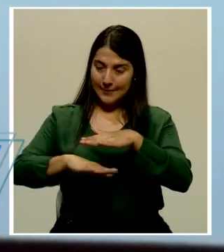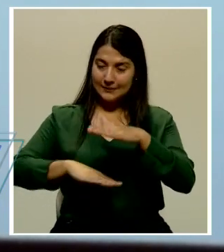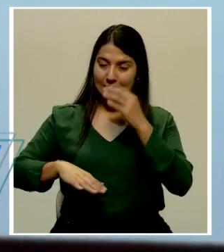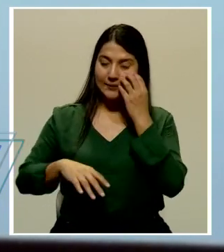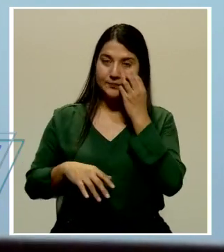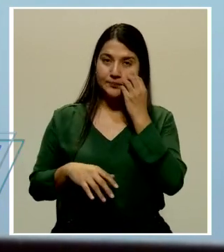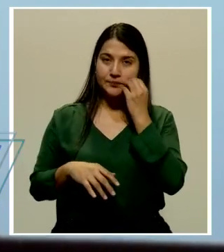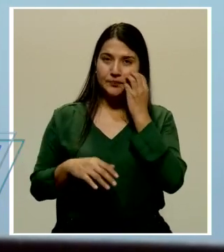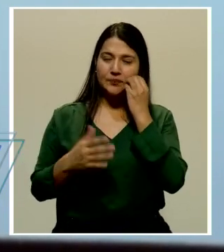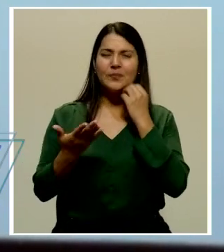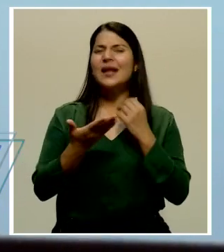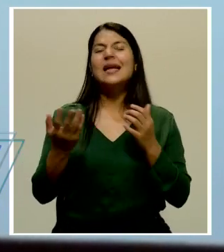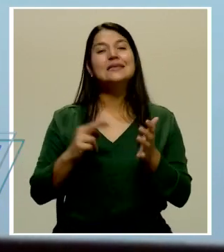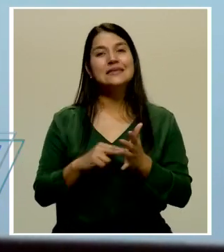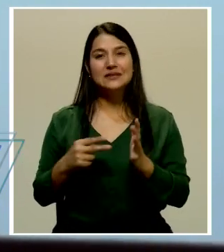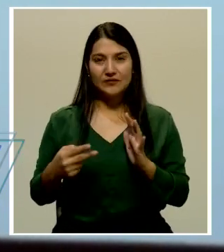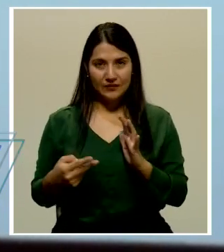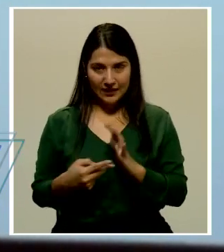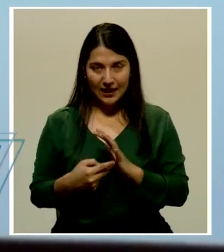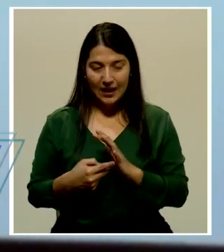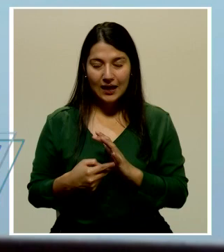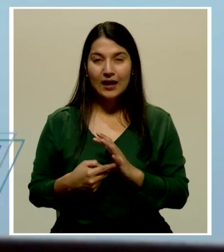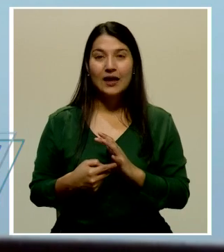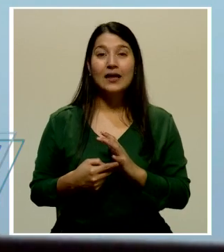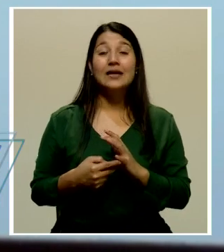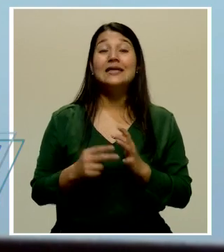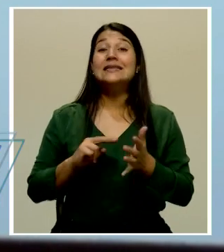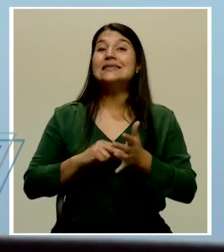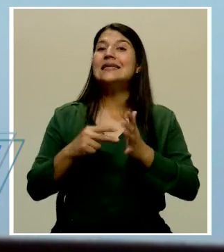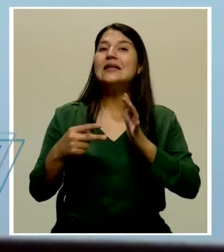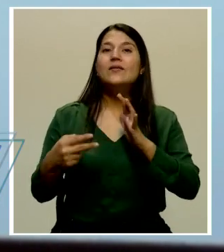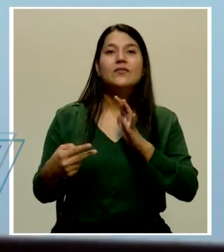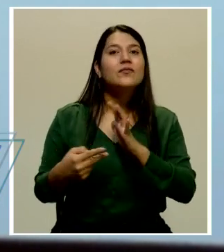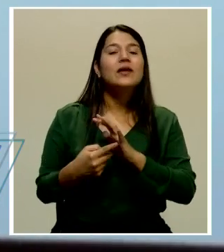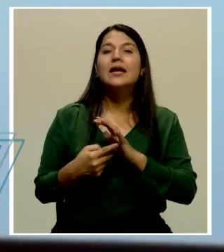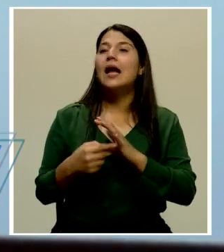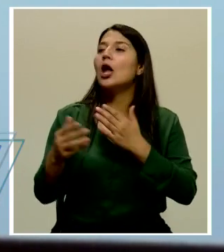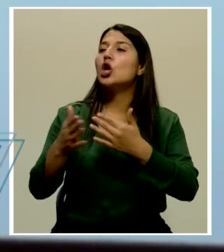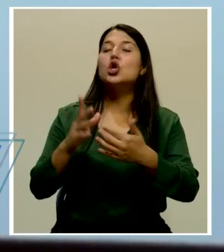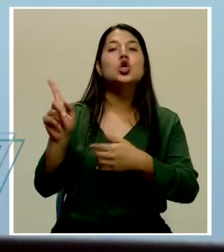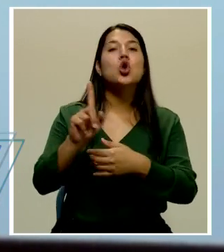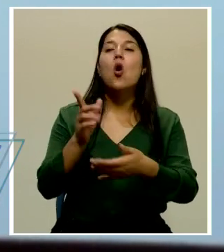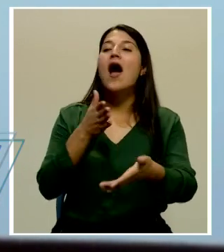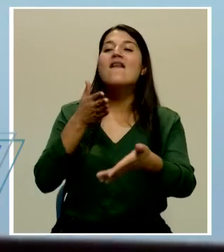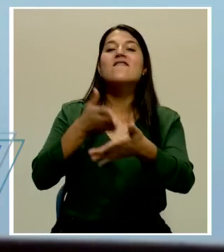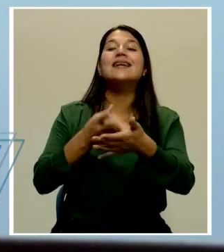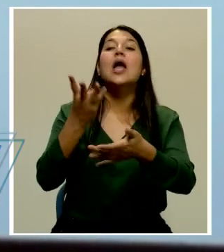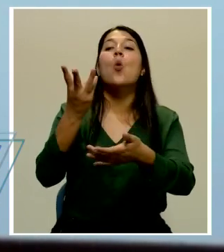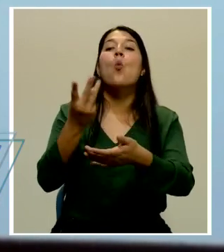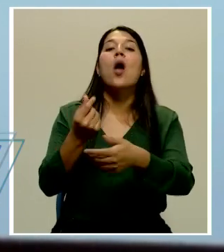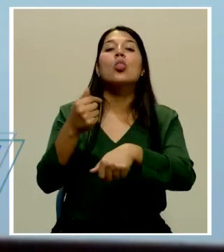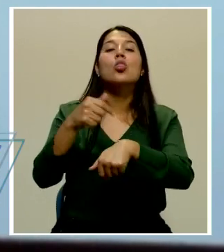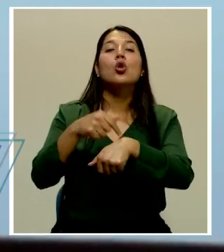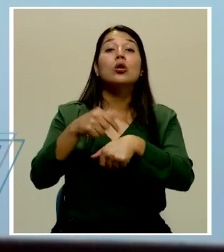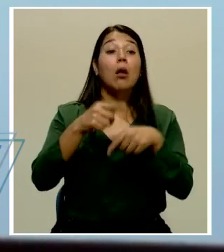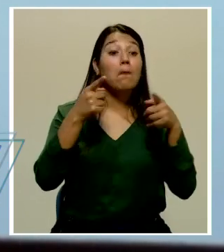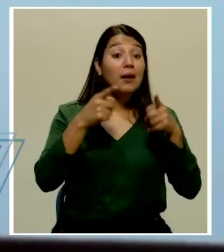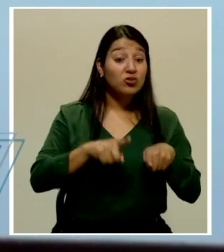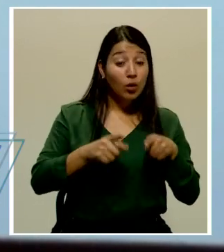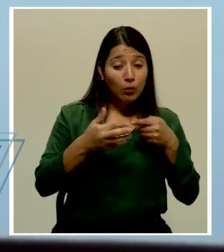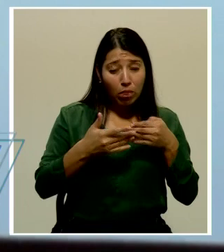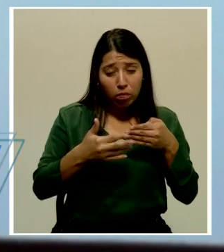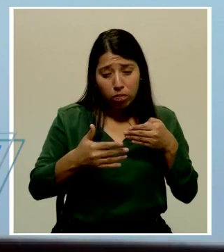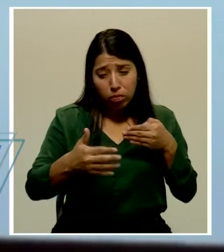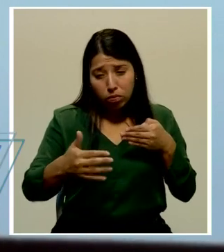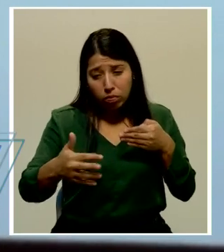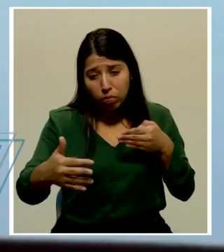estatuto. ¿Qué significa eso? Que no va a operar el transcurso del tiempo en la mayoría de nuestros países. Si